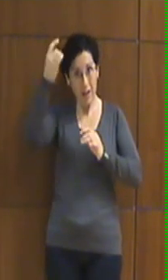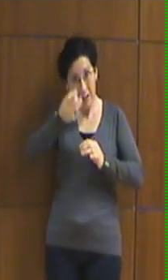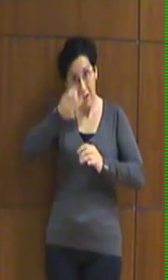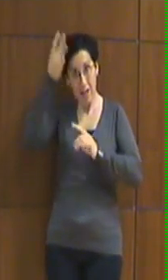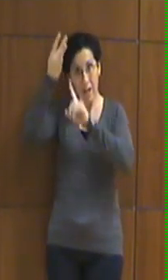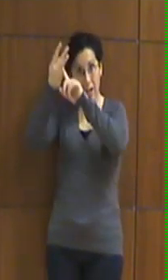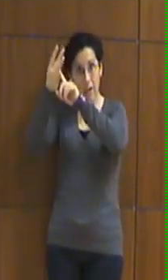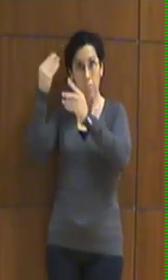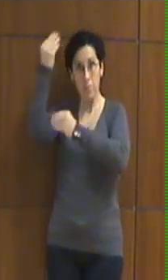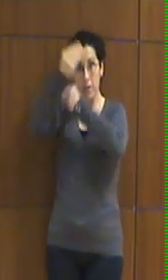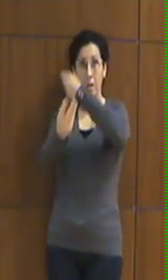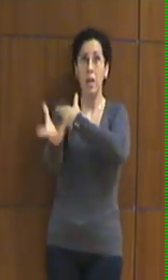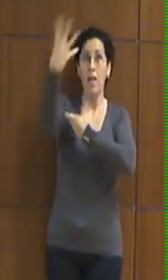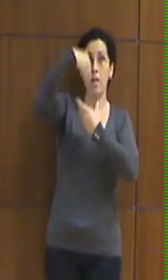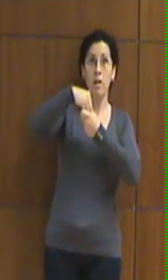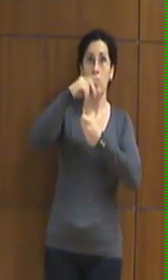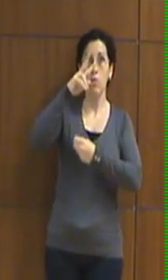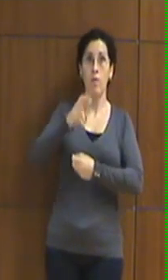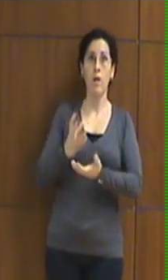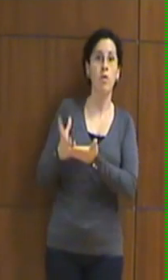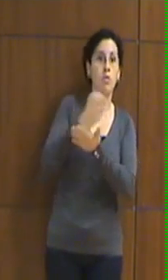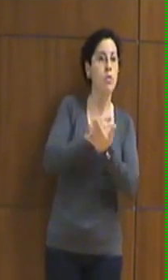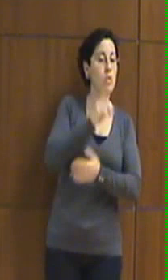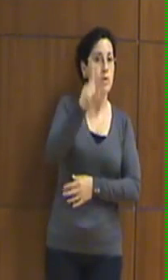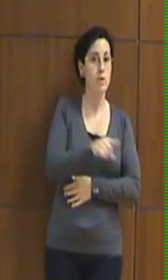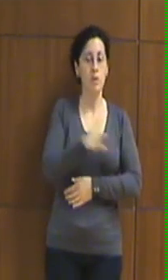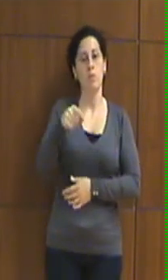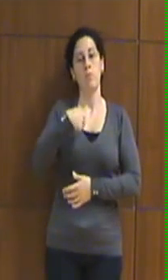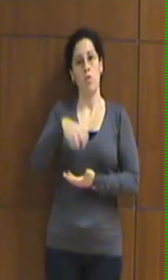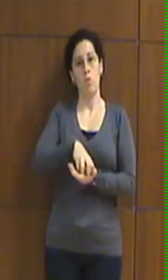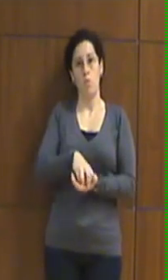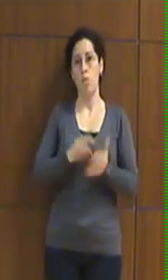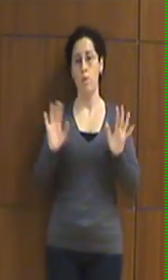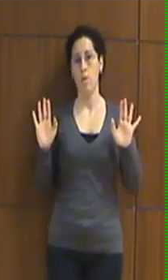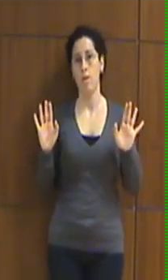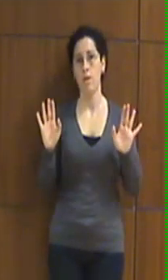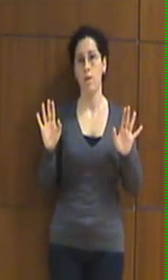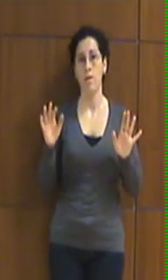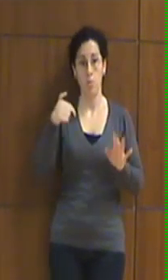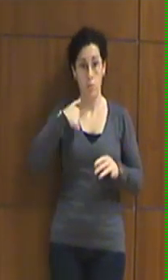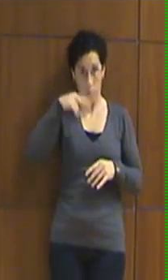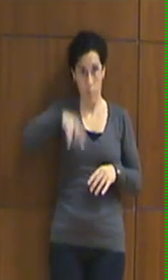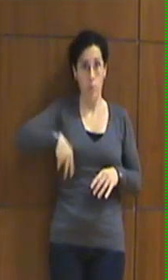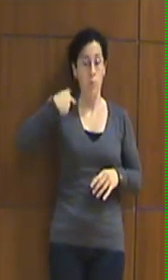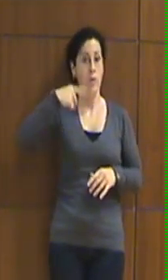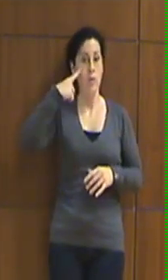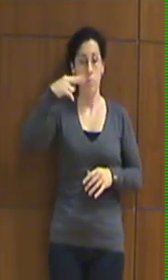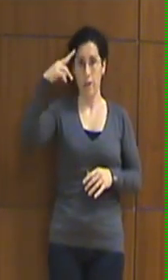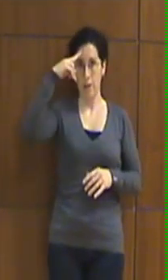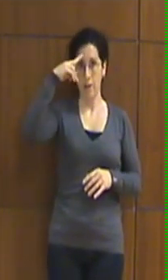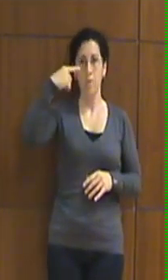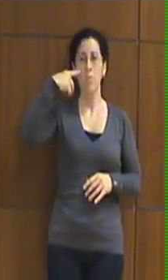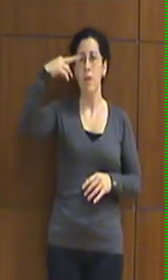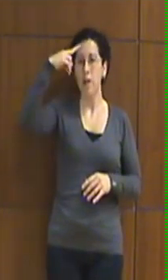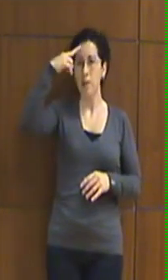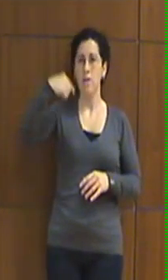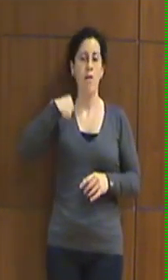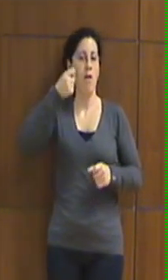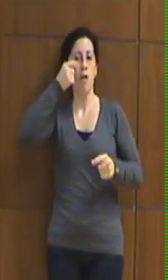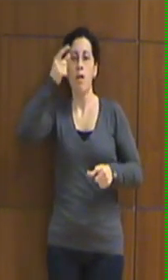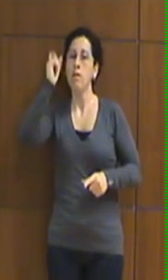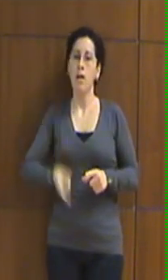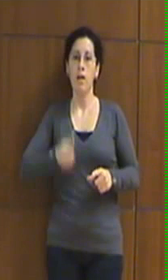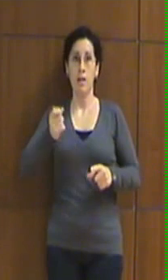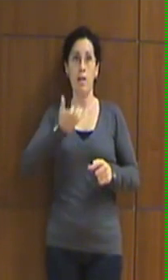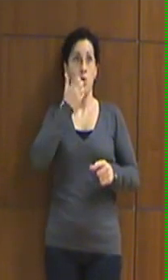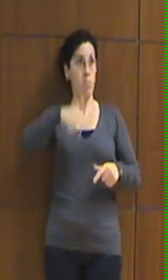que valgan para todos. Es que esa es mi duda. Y porque yo no soy especialista. Soy especialista en ver cómo en una empresa